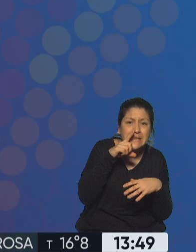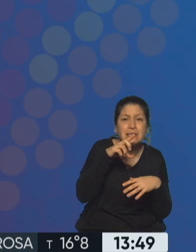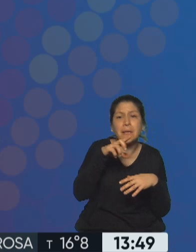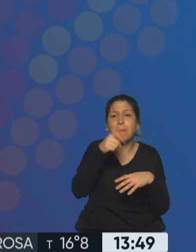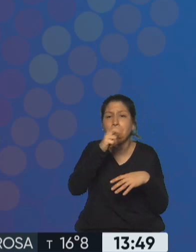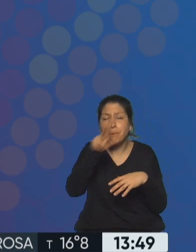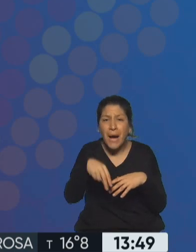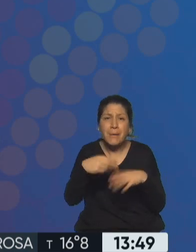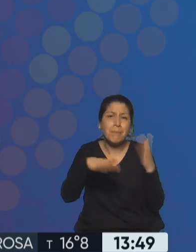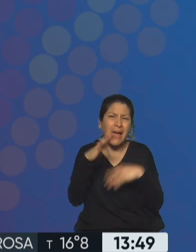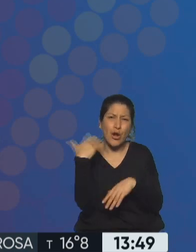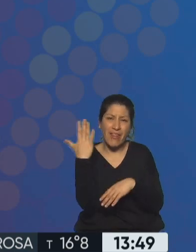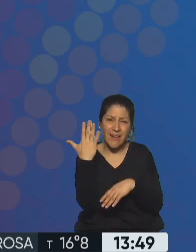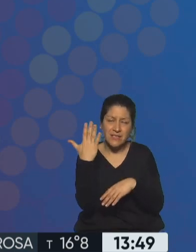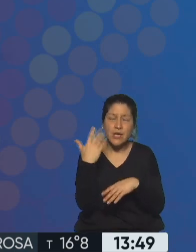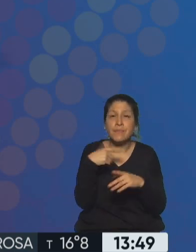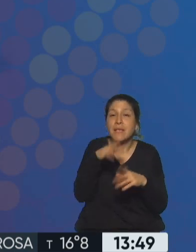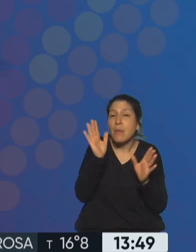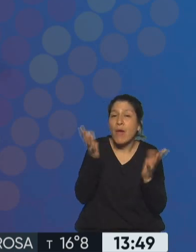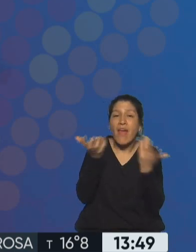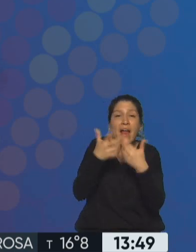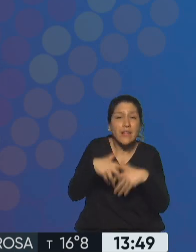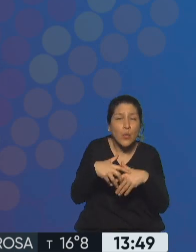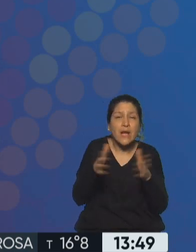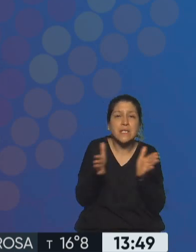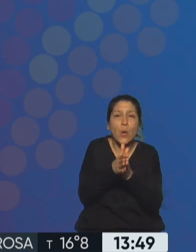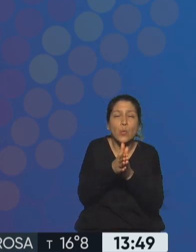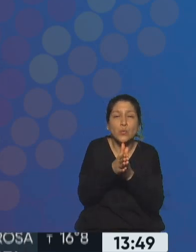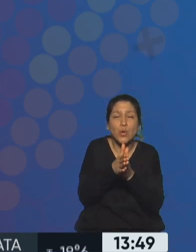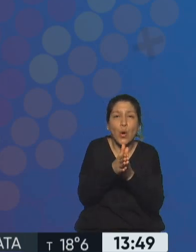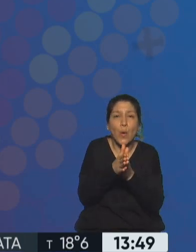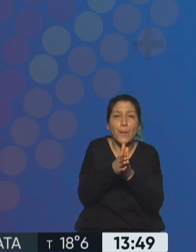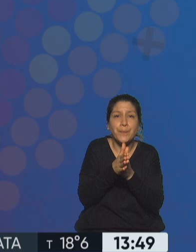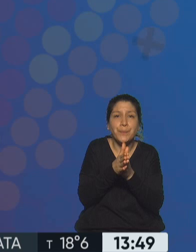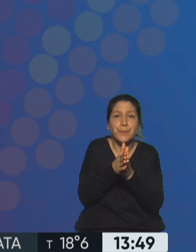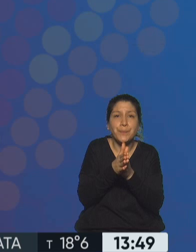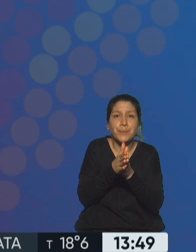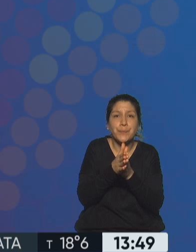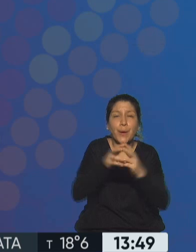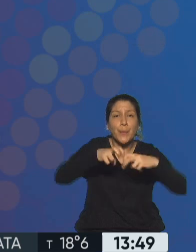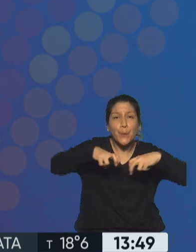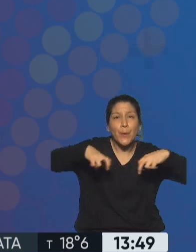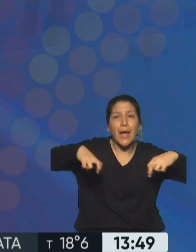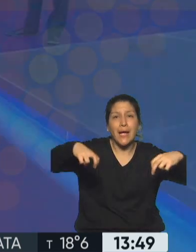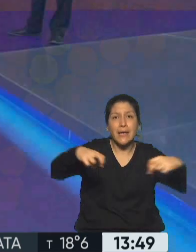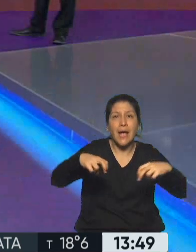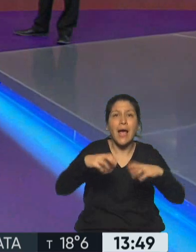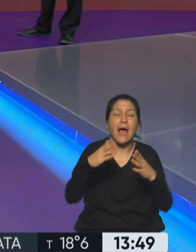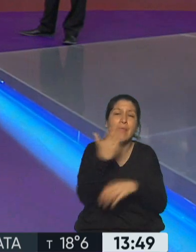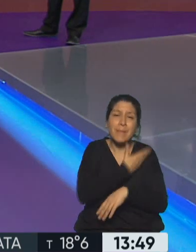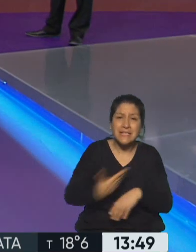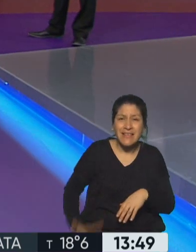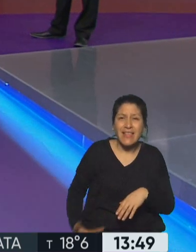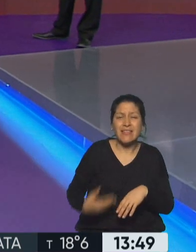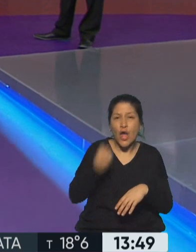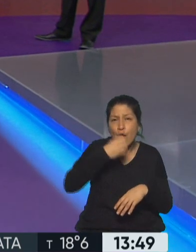de la derecha y que podría articularse con la bancada de Andrés Manuel López Obrador, la